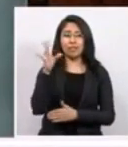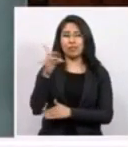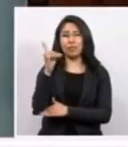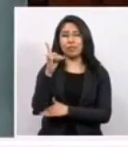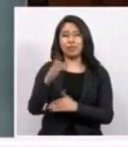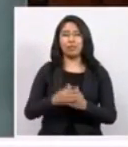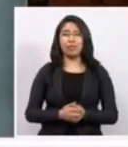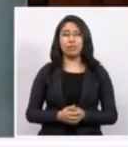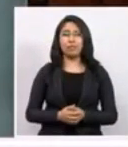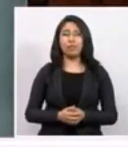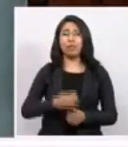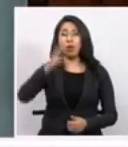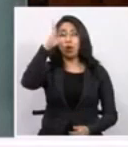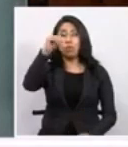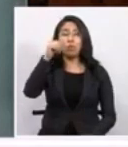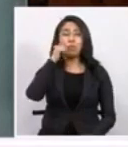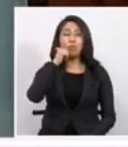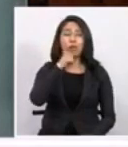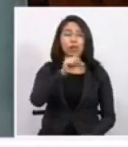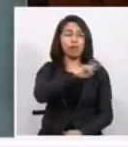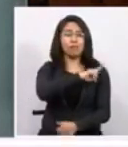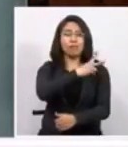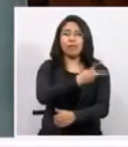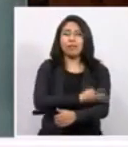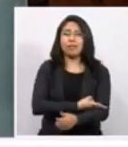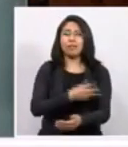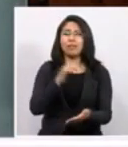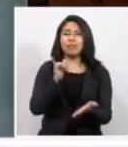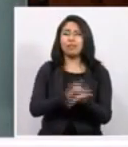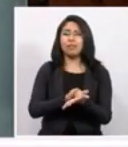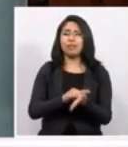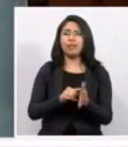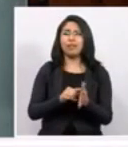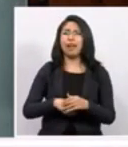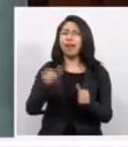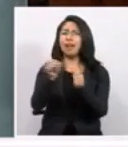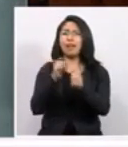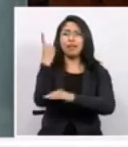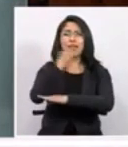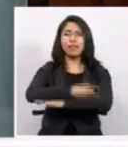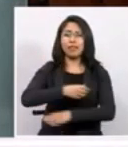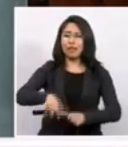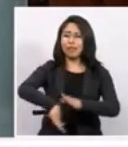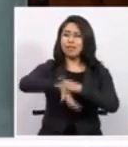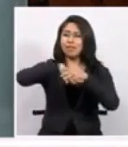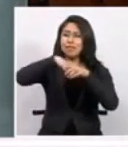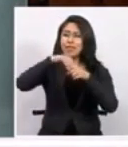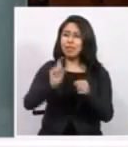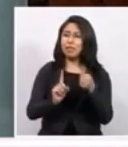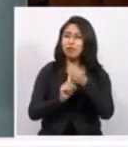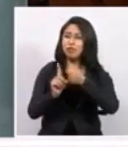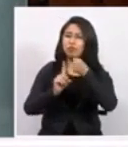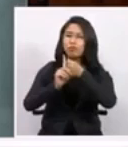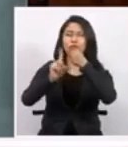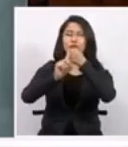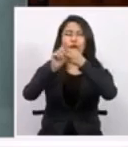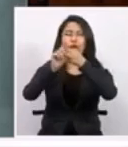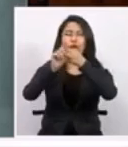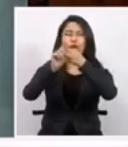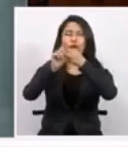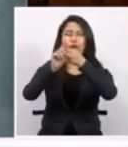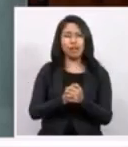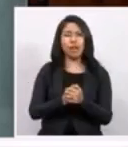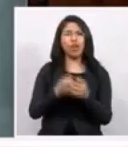esas mujeres y hombres valientes que salen día a día a luchar para superar esta difícil